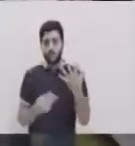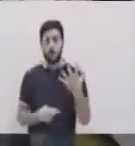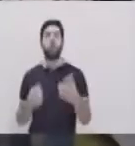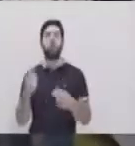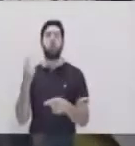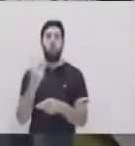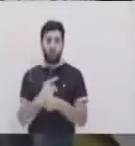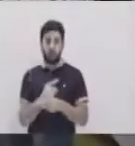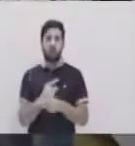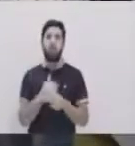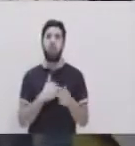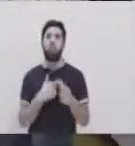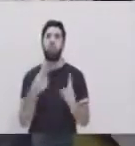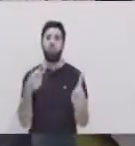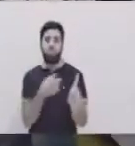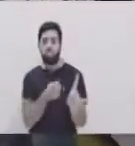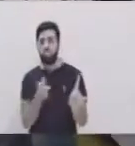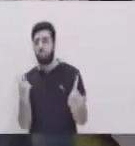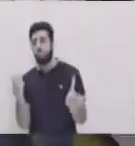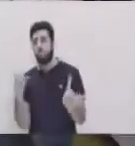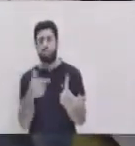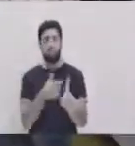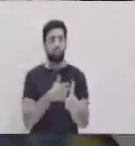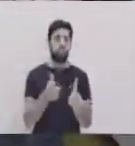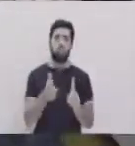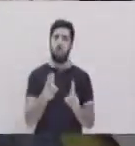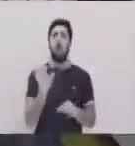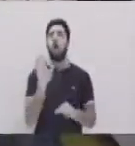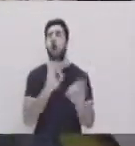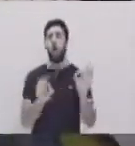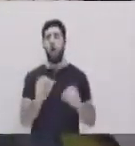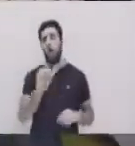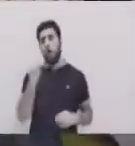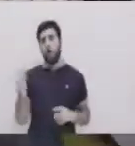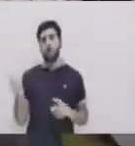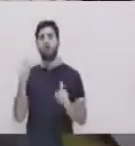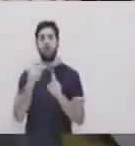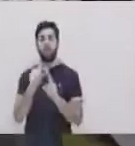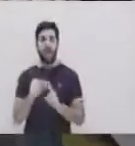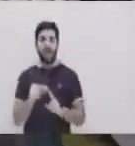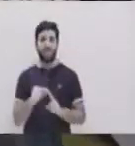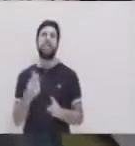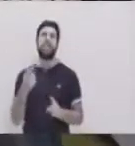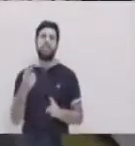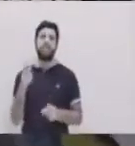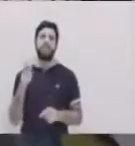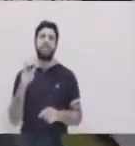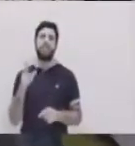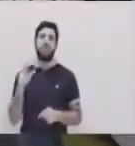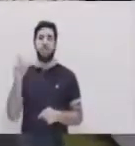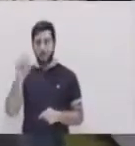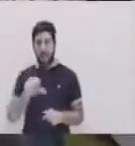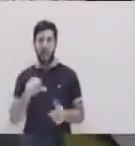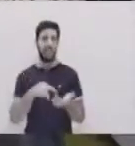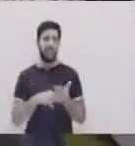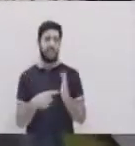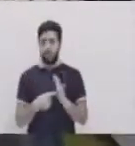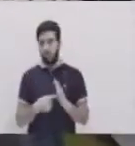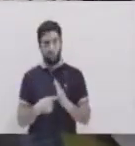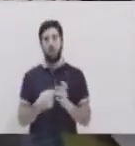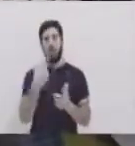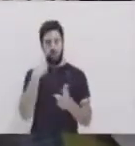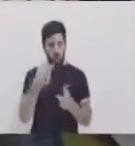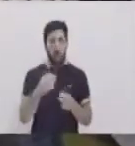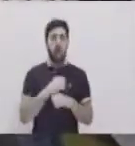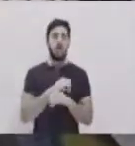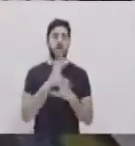sea preciso, no divagar o no utilizar otro tipo de significados en las palabras, y que haya claridad, es decir, que